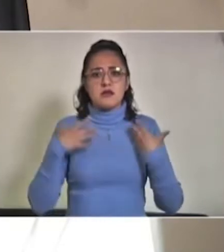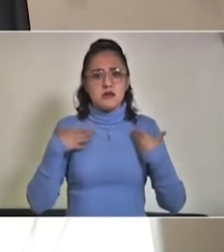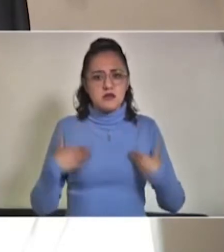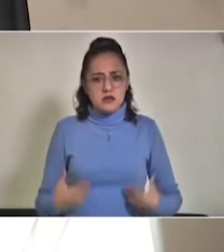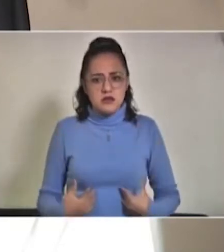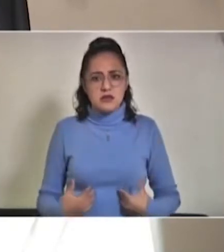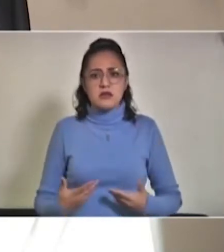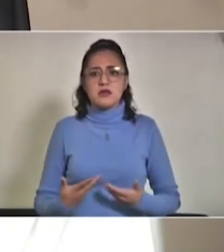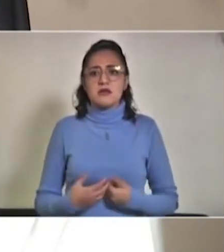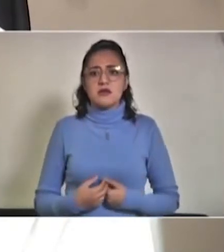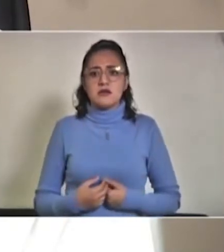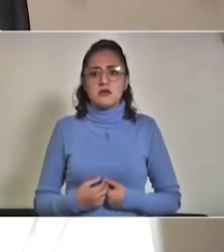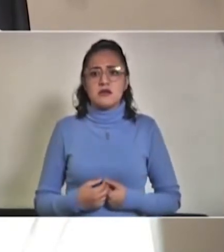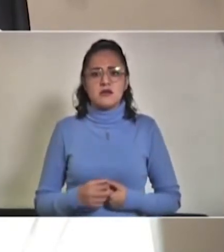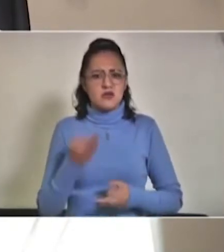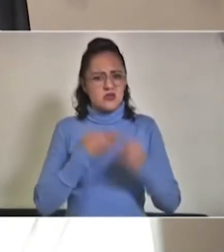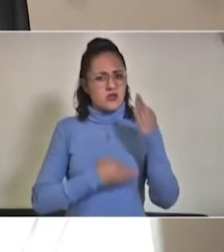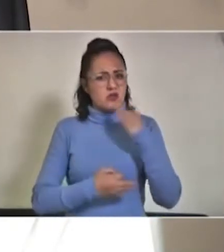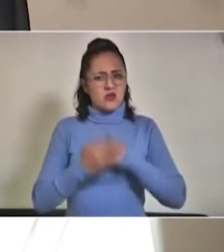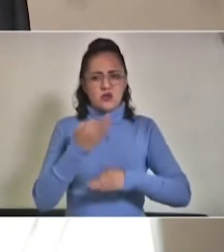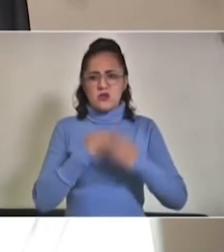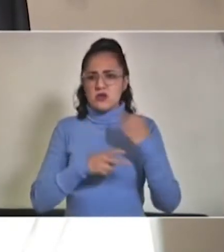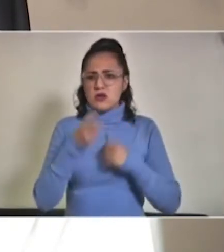uniformes, todo eso.